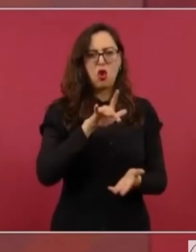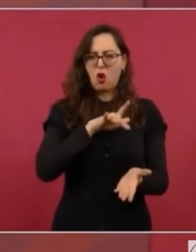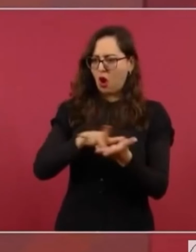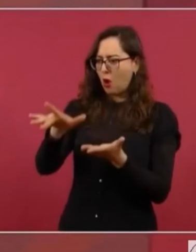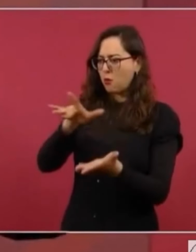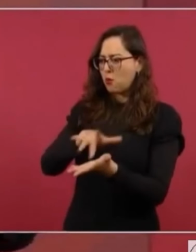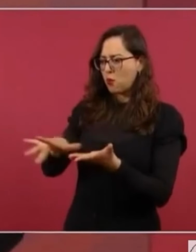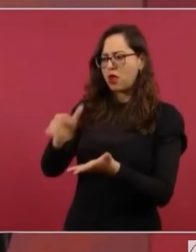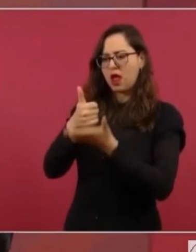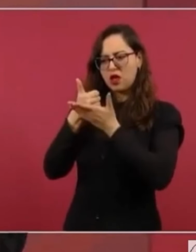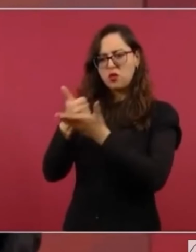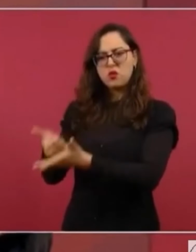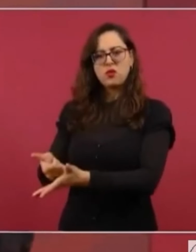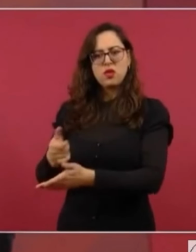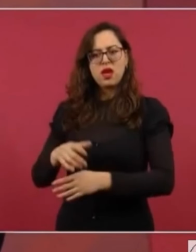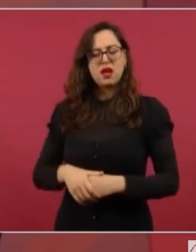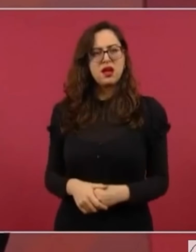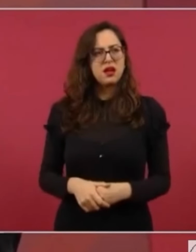tienen dos